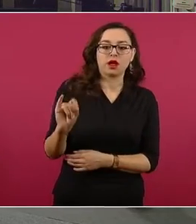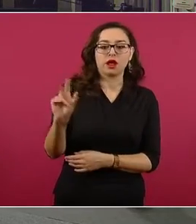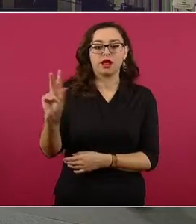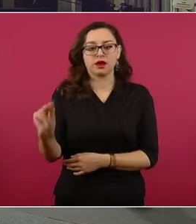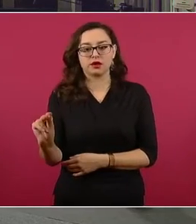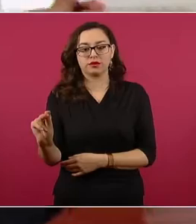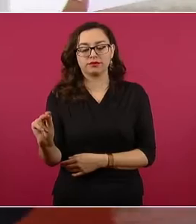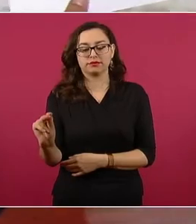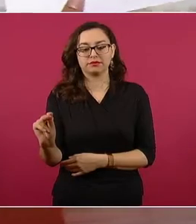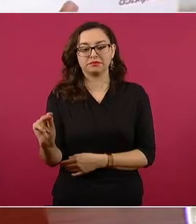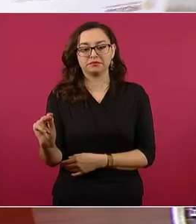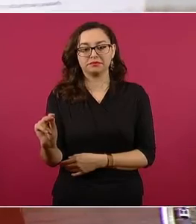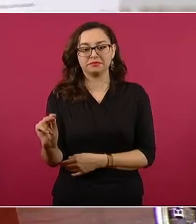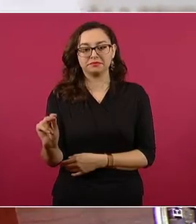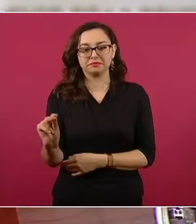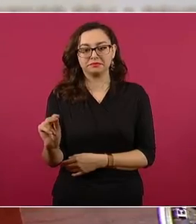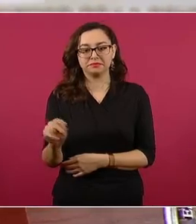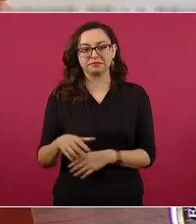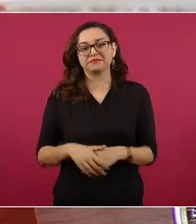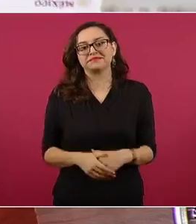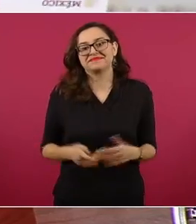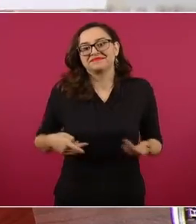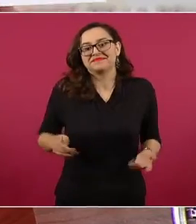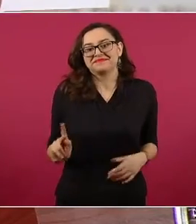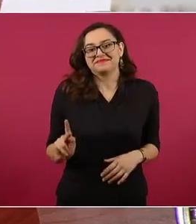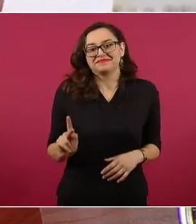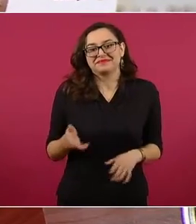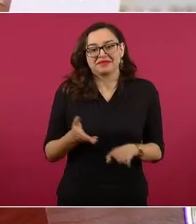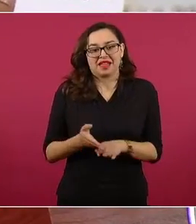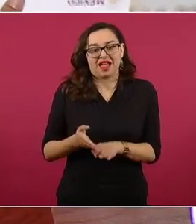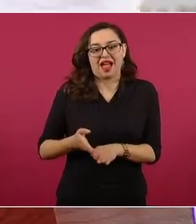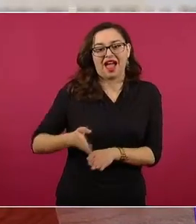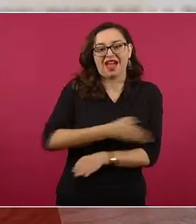De origen ya viene